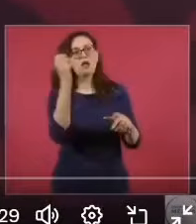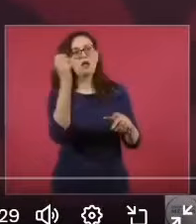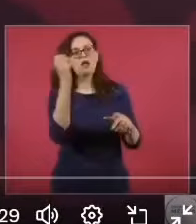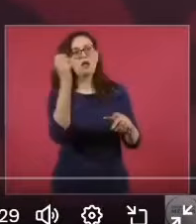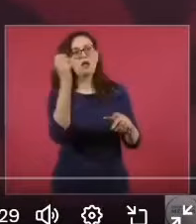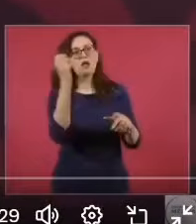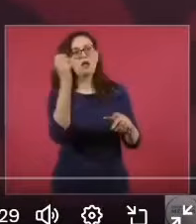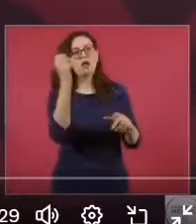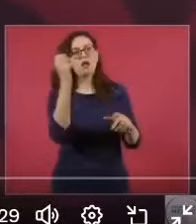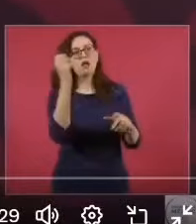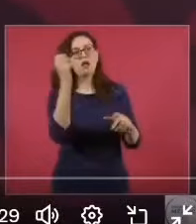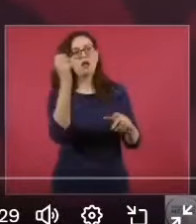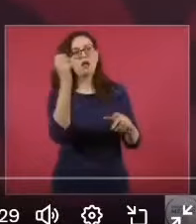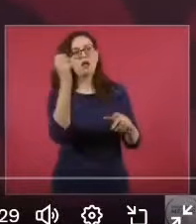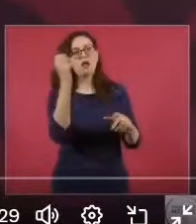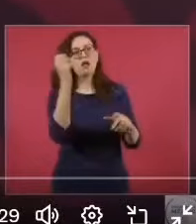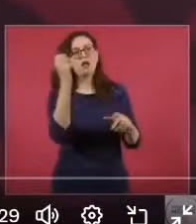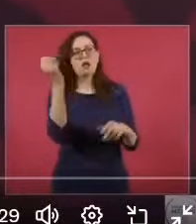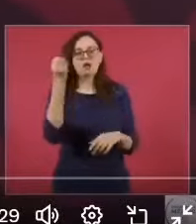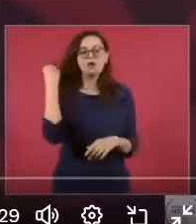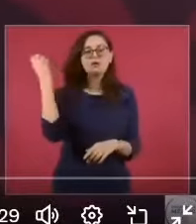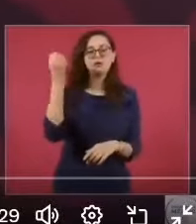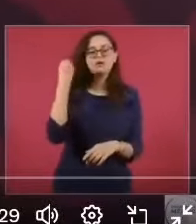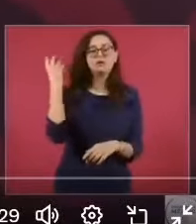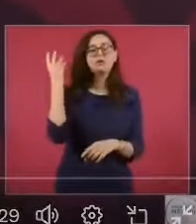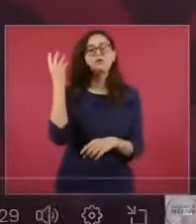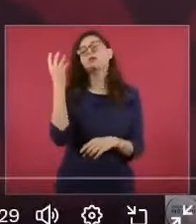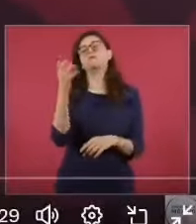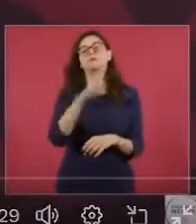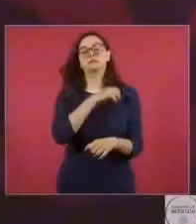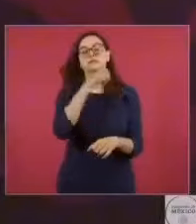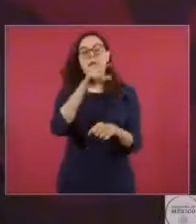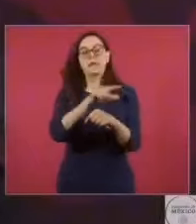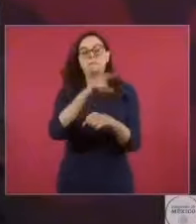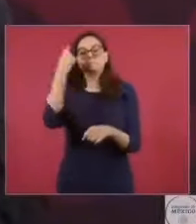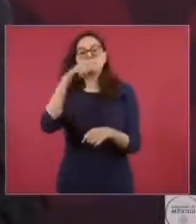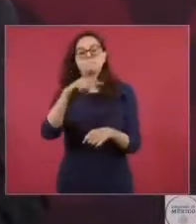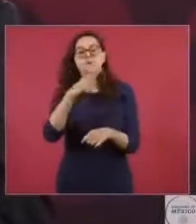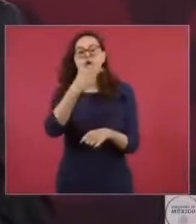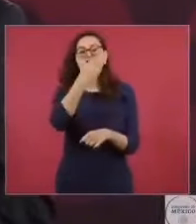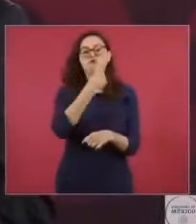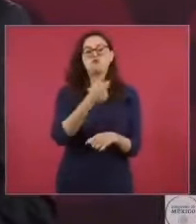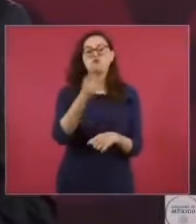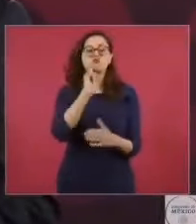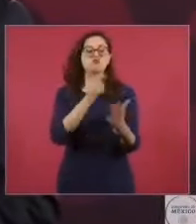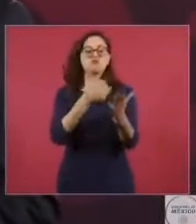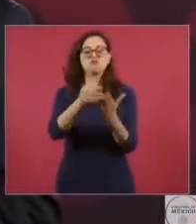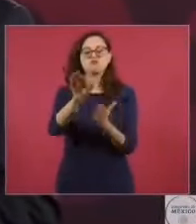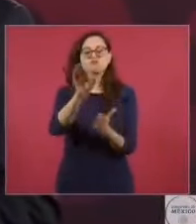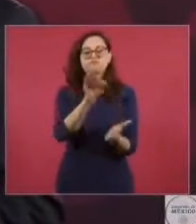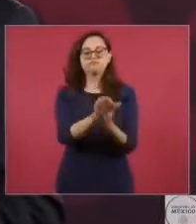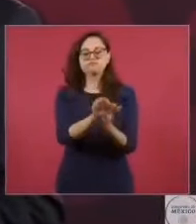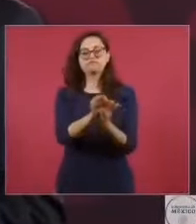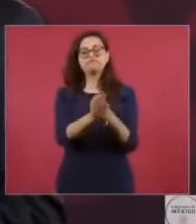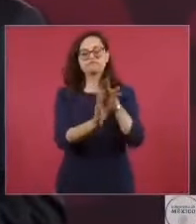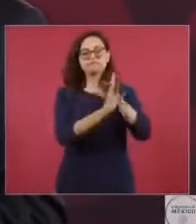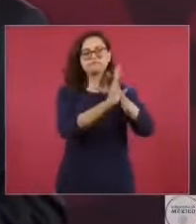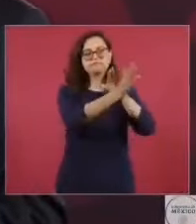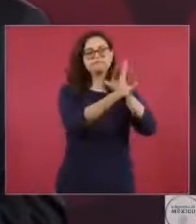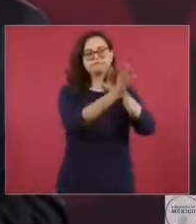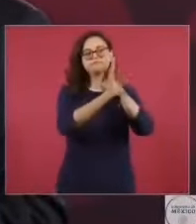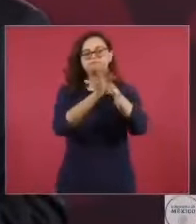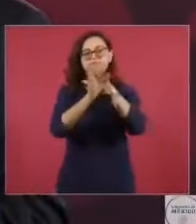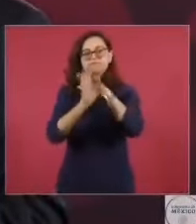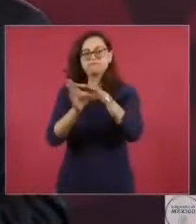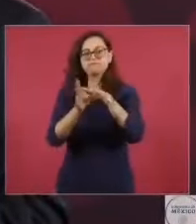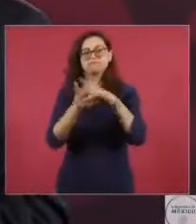la República al respecto. A nuestros héroes y heroínas que